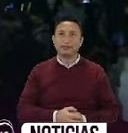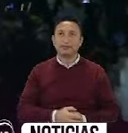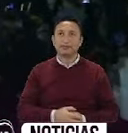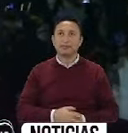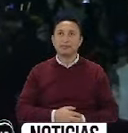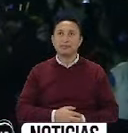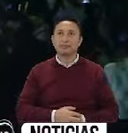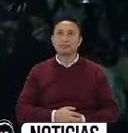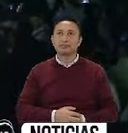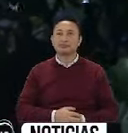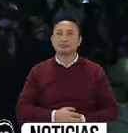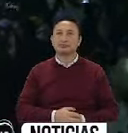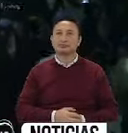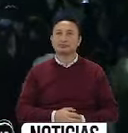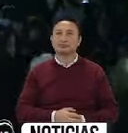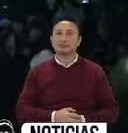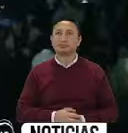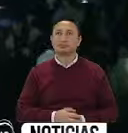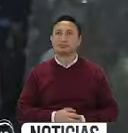Rosero.